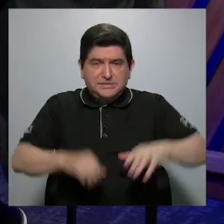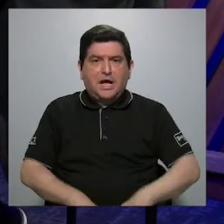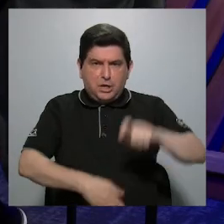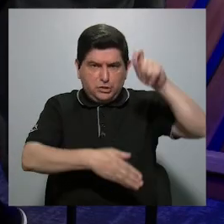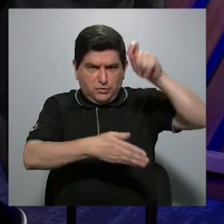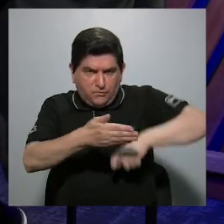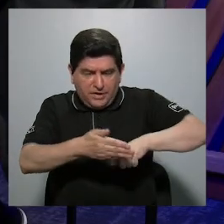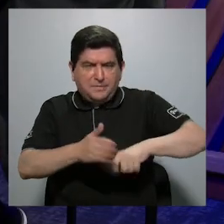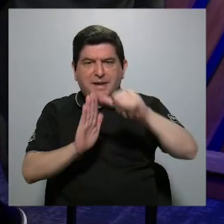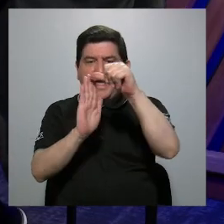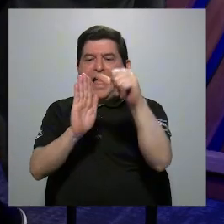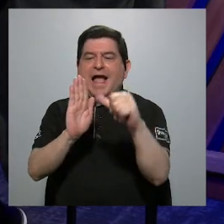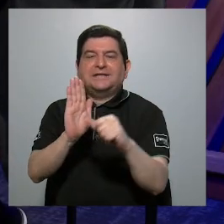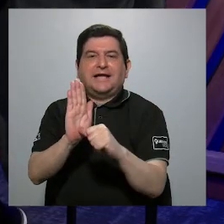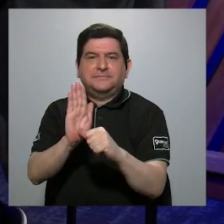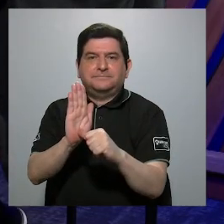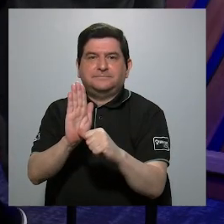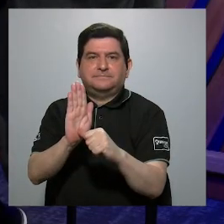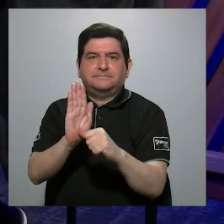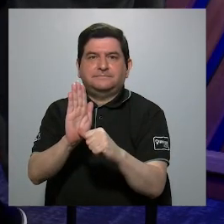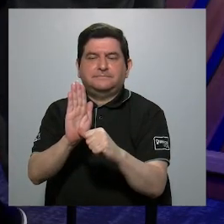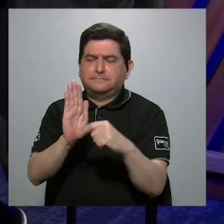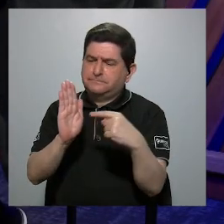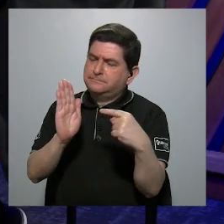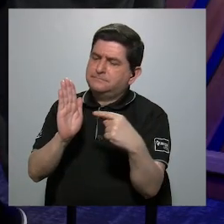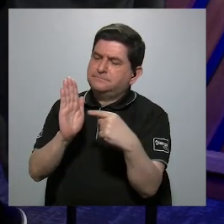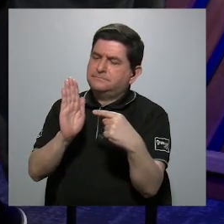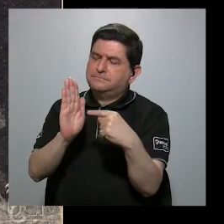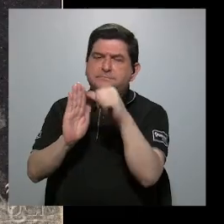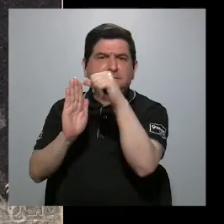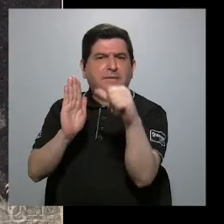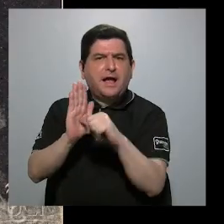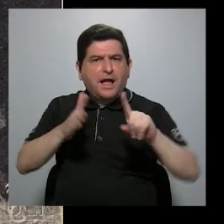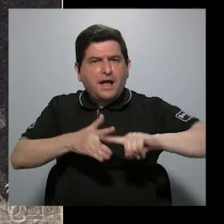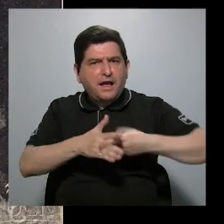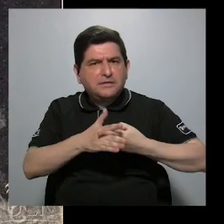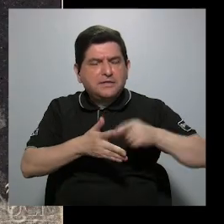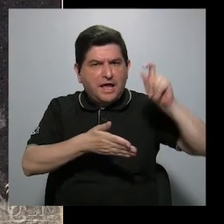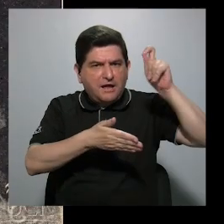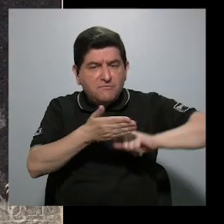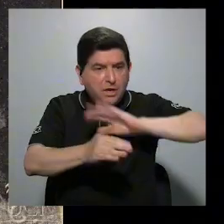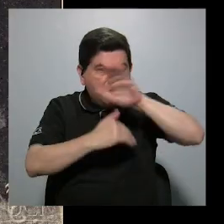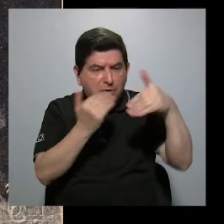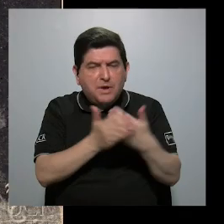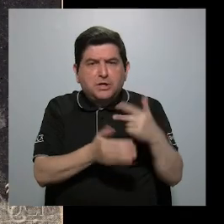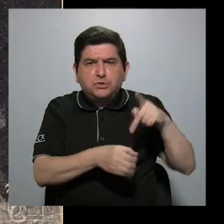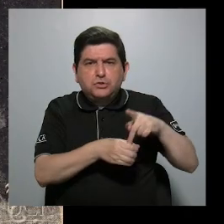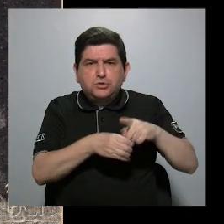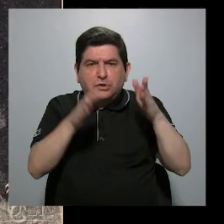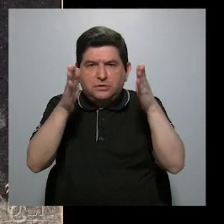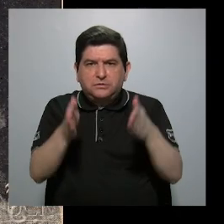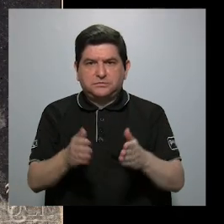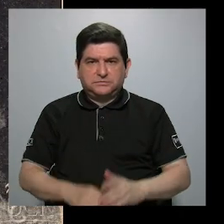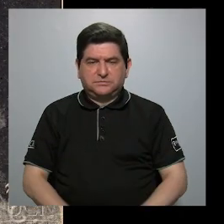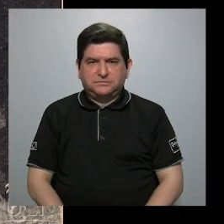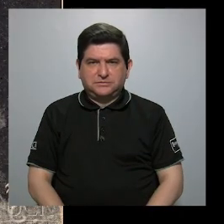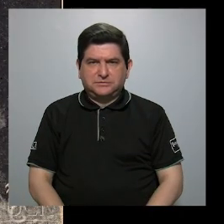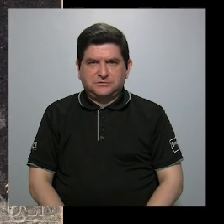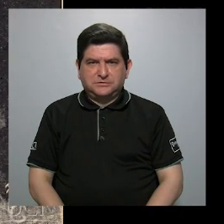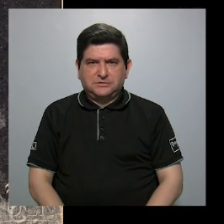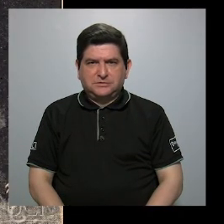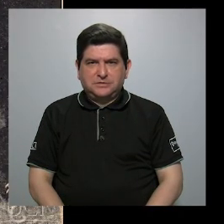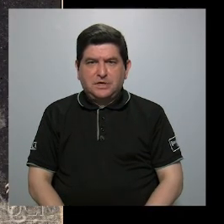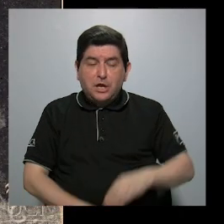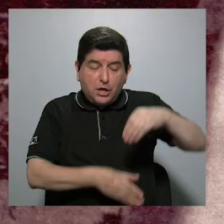inauguración se firma un acta. Esa acta de inauguración tiene la firma de todos los participantes